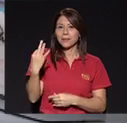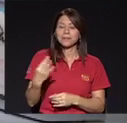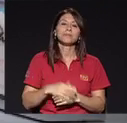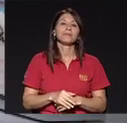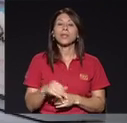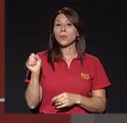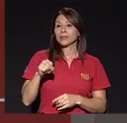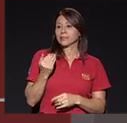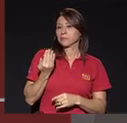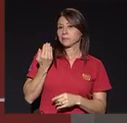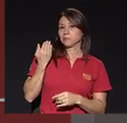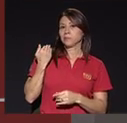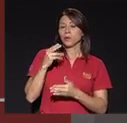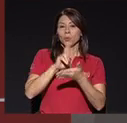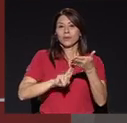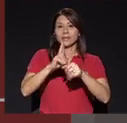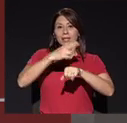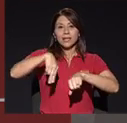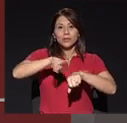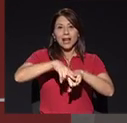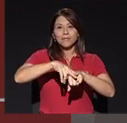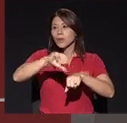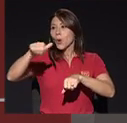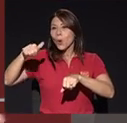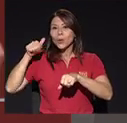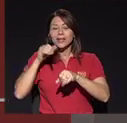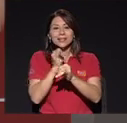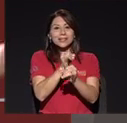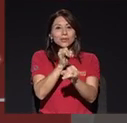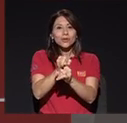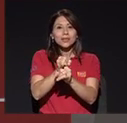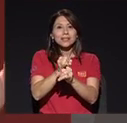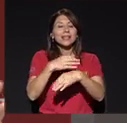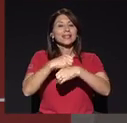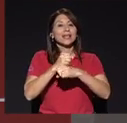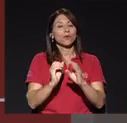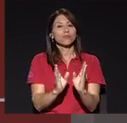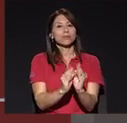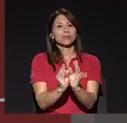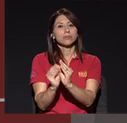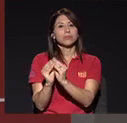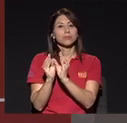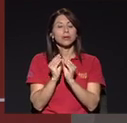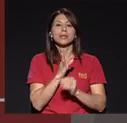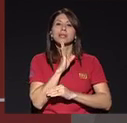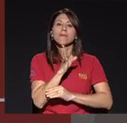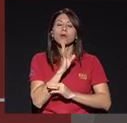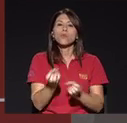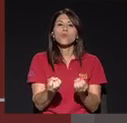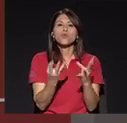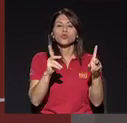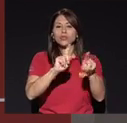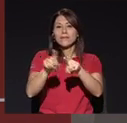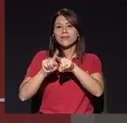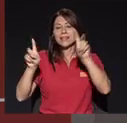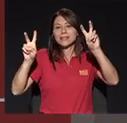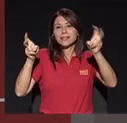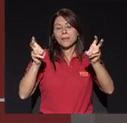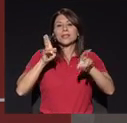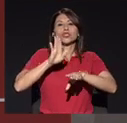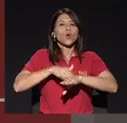pues la Universidad Nacional y otras instituciones organizaron un congreso en el que se hablaron mucho de estos temas relacionados con el tema de la